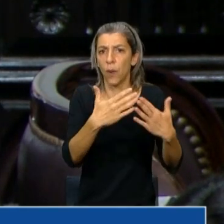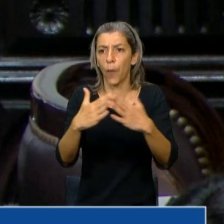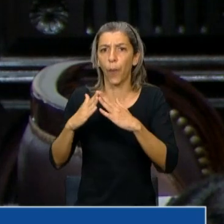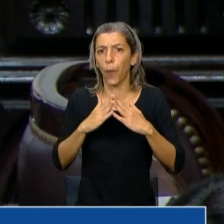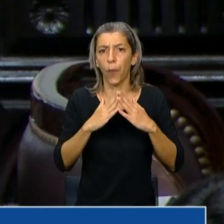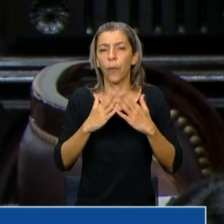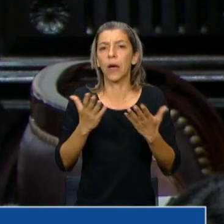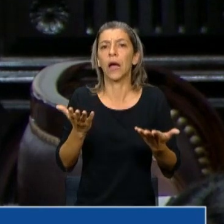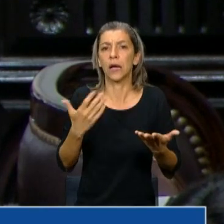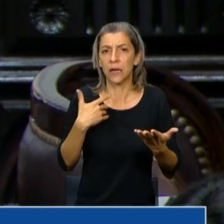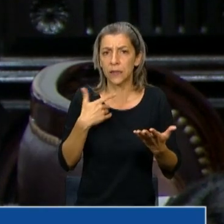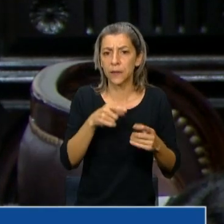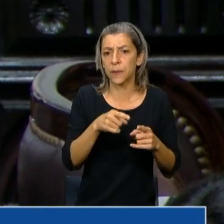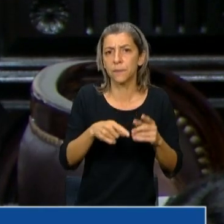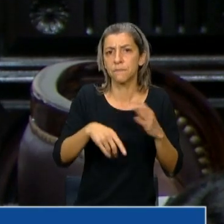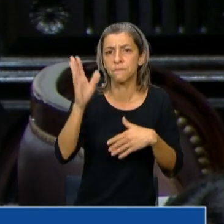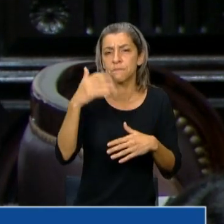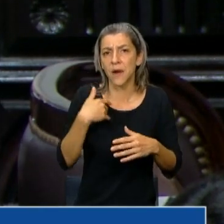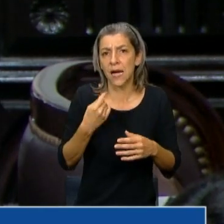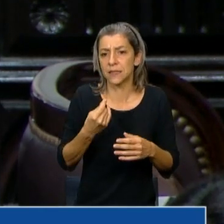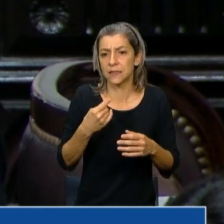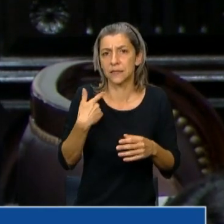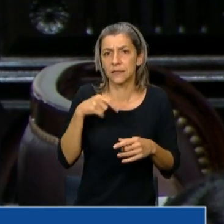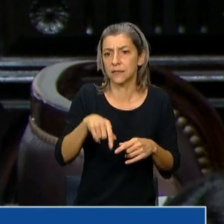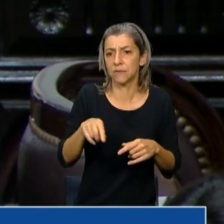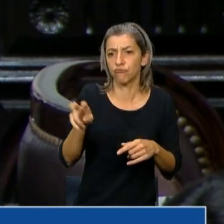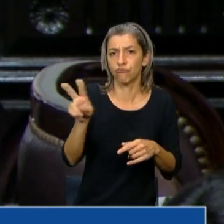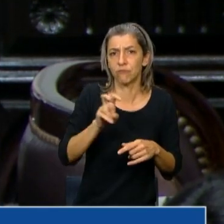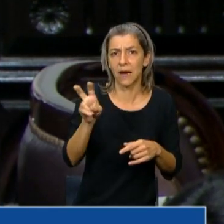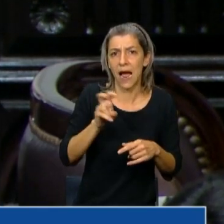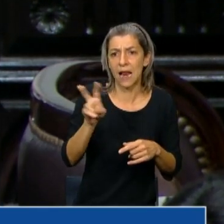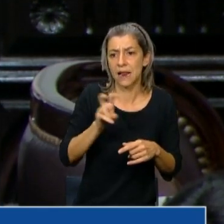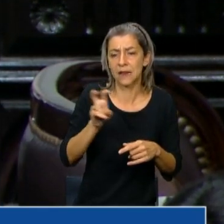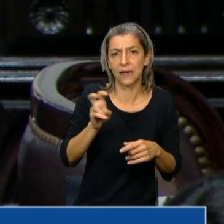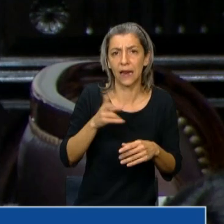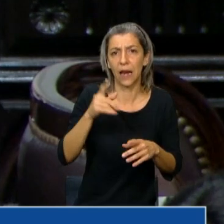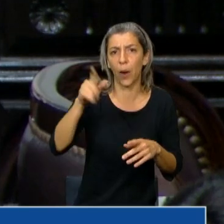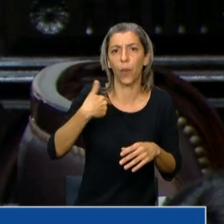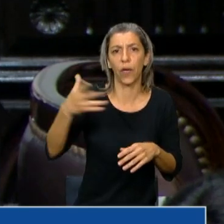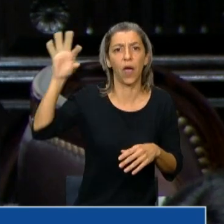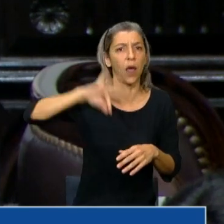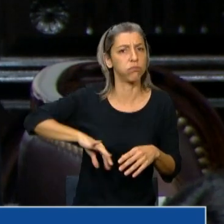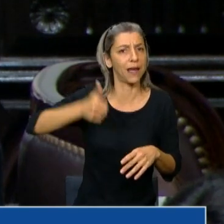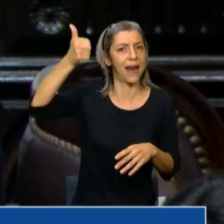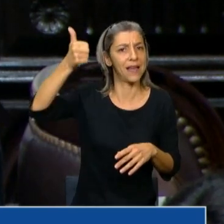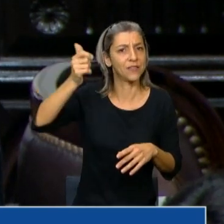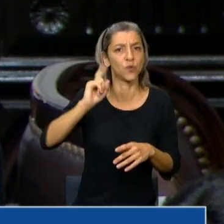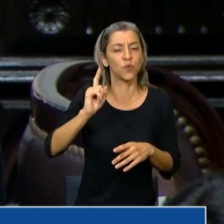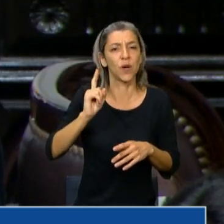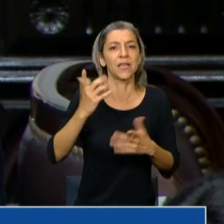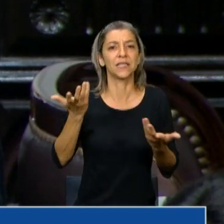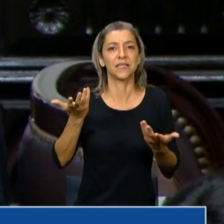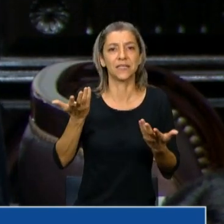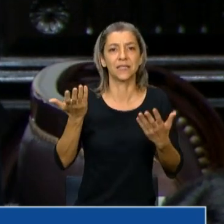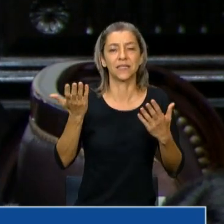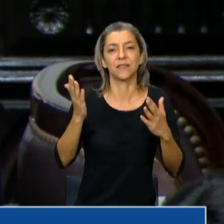más relacionada con la renta, con la rentabilidad, y ya no solo con la necesidad de un hogar. Entonces,